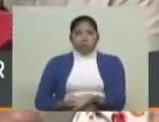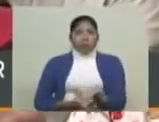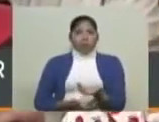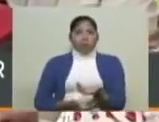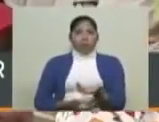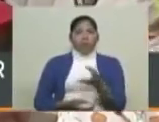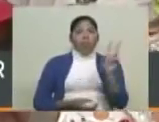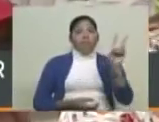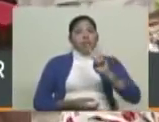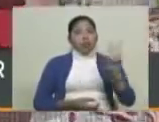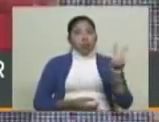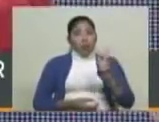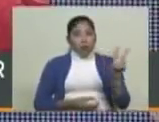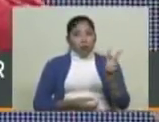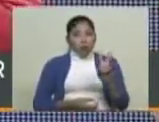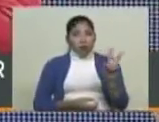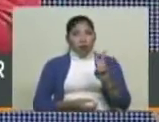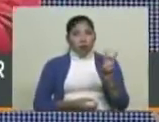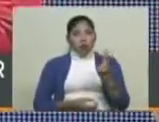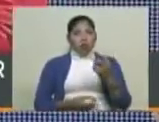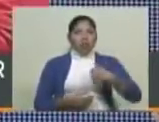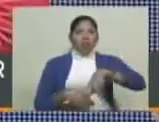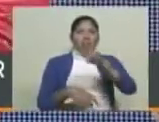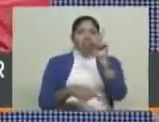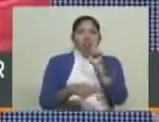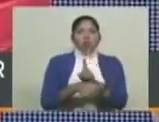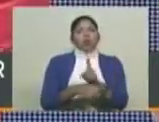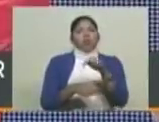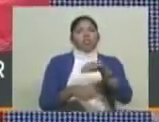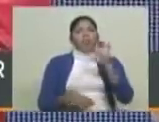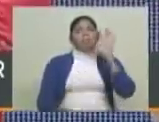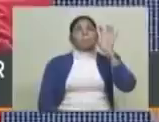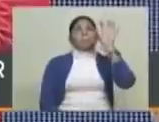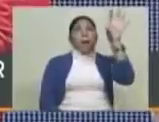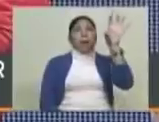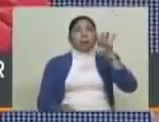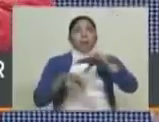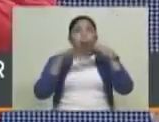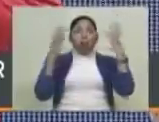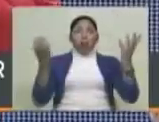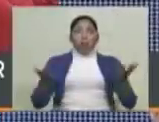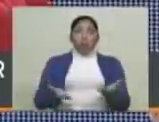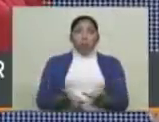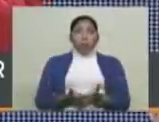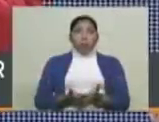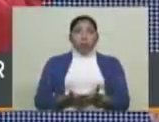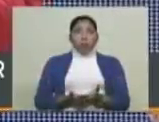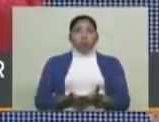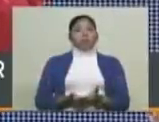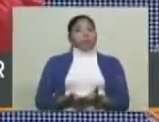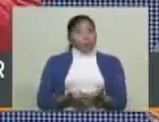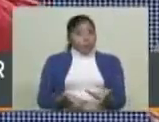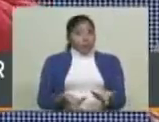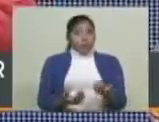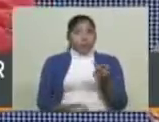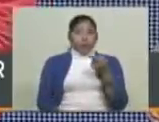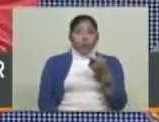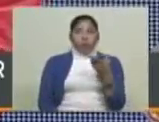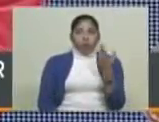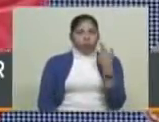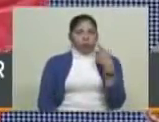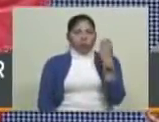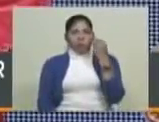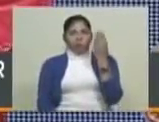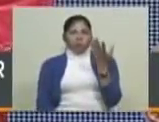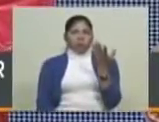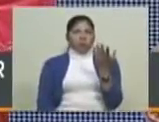Venezuela es el único país del mundo, el único país del mundo, y para ellos un país en crisis,